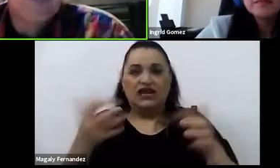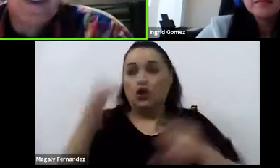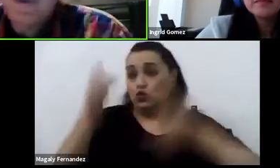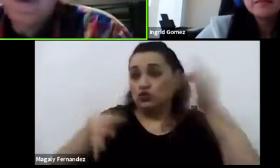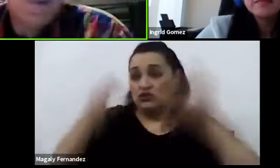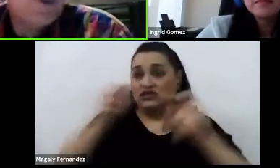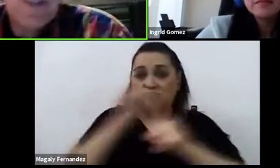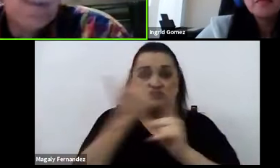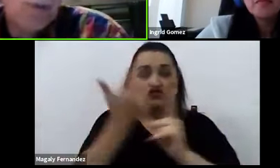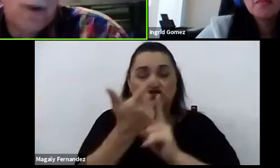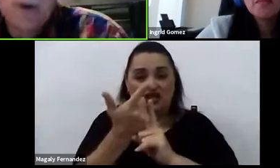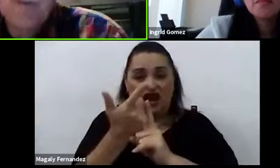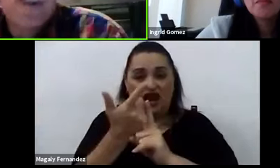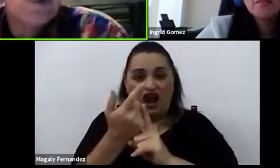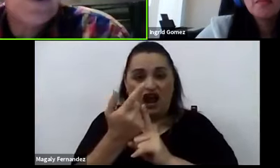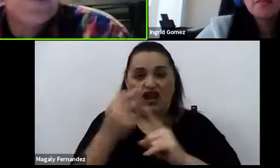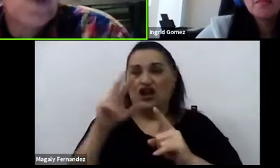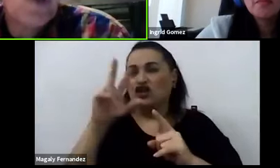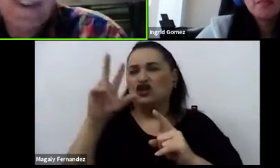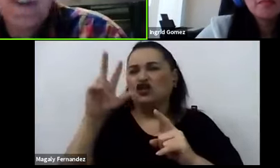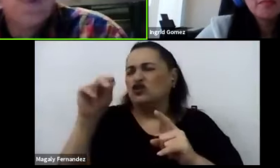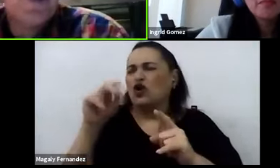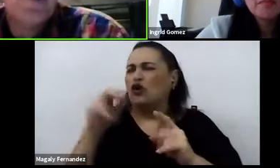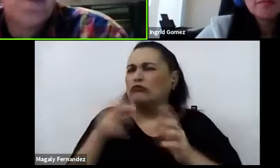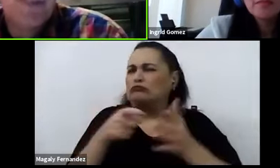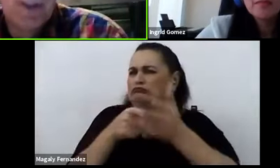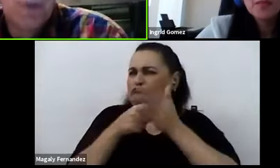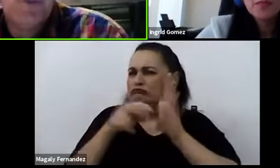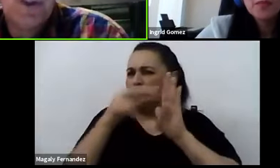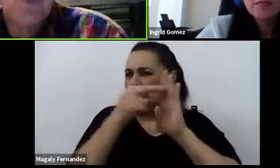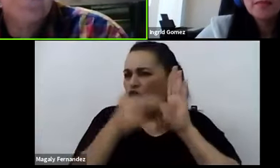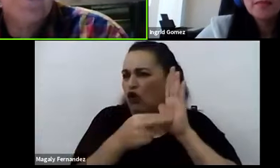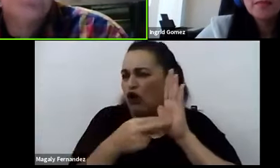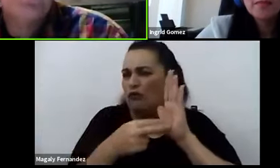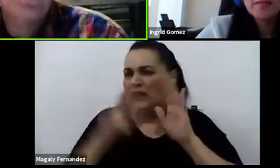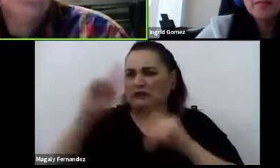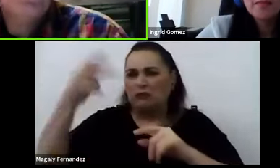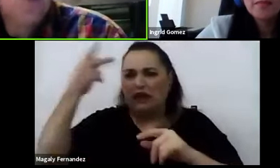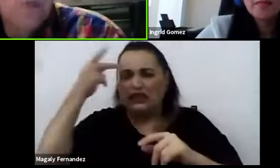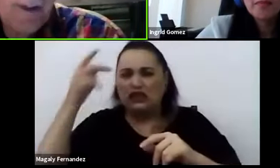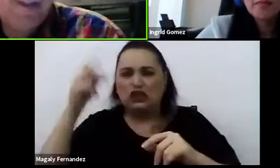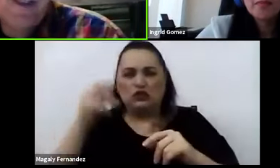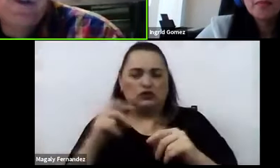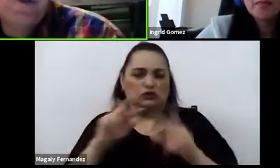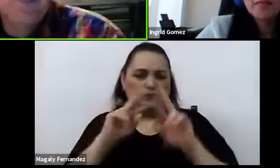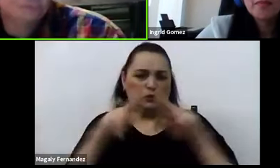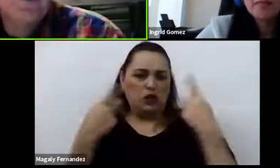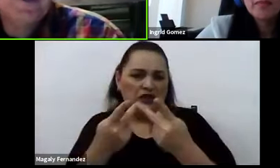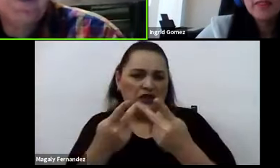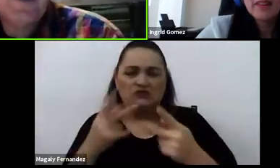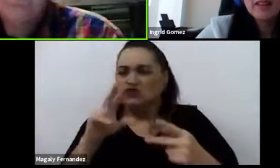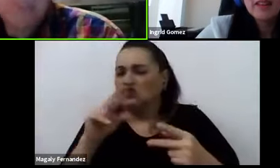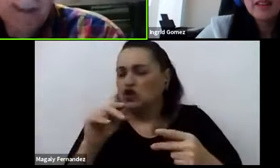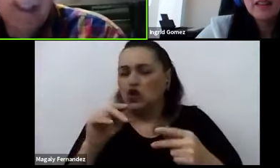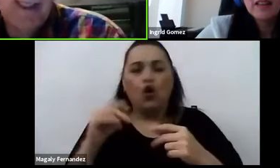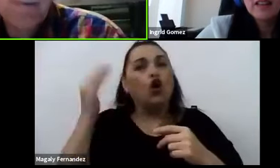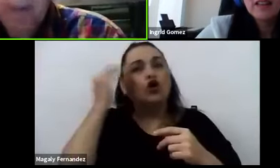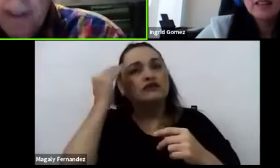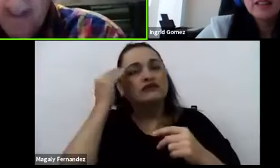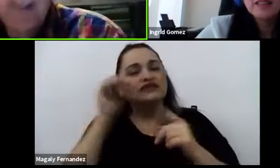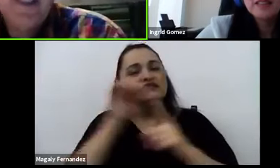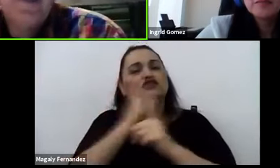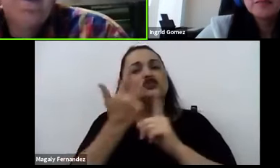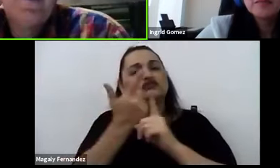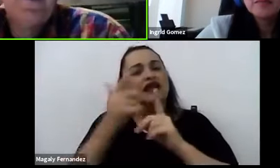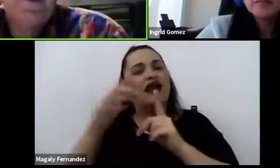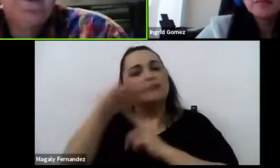justicia social, que no viene por normas, no viene por leyes, no viene por partidos políticos, viene por una conciencia social colectiva, basada en la